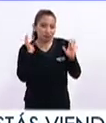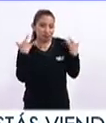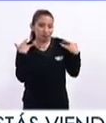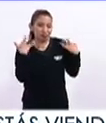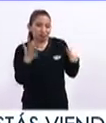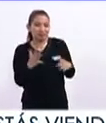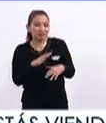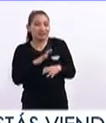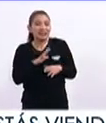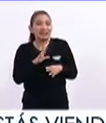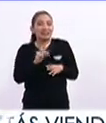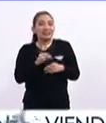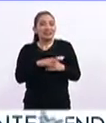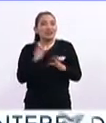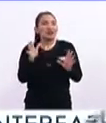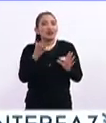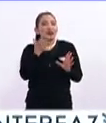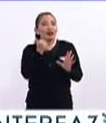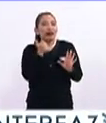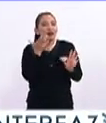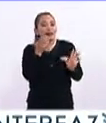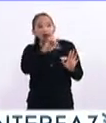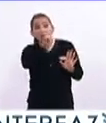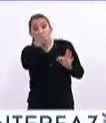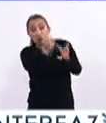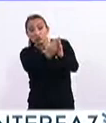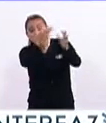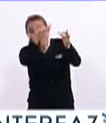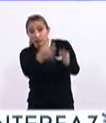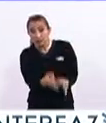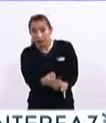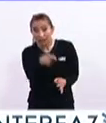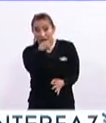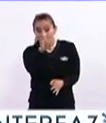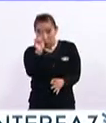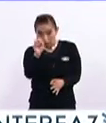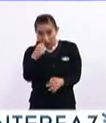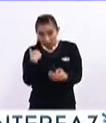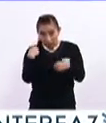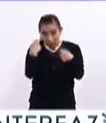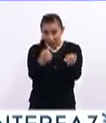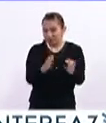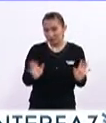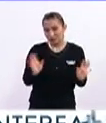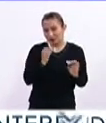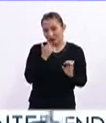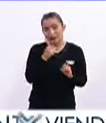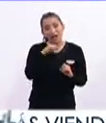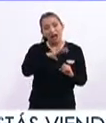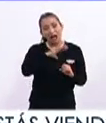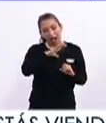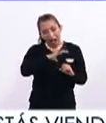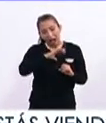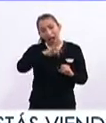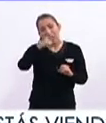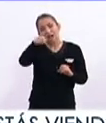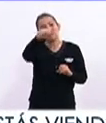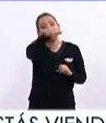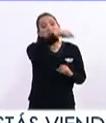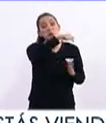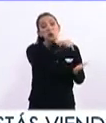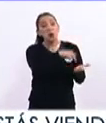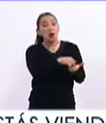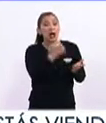No, la verdad es que no, porque no existe ningún curso oficial por parte de la universidad. Y hay muchas